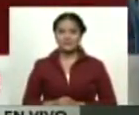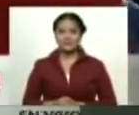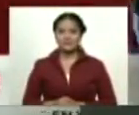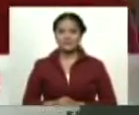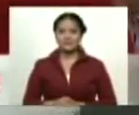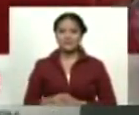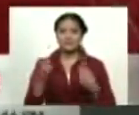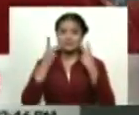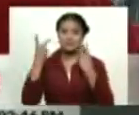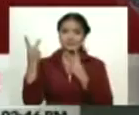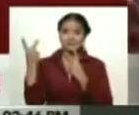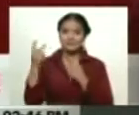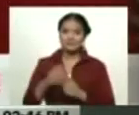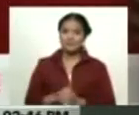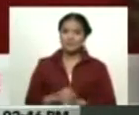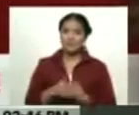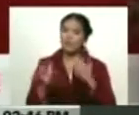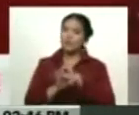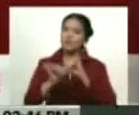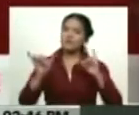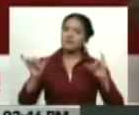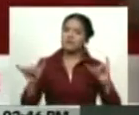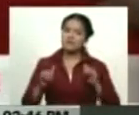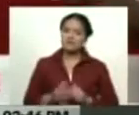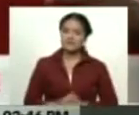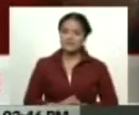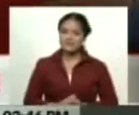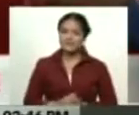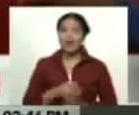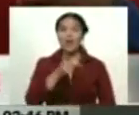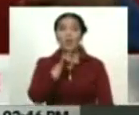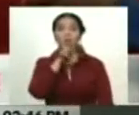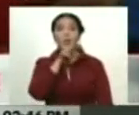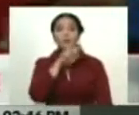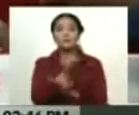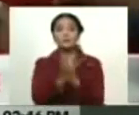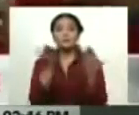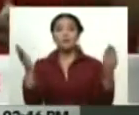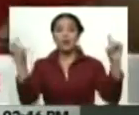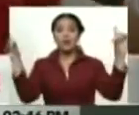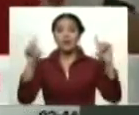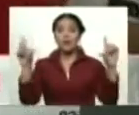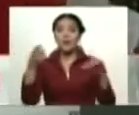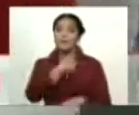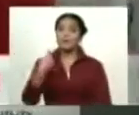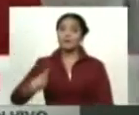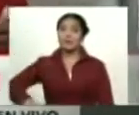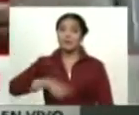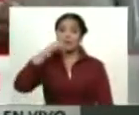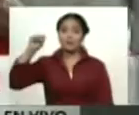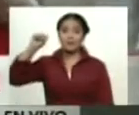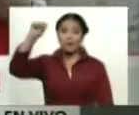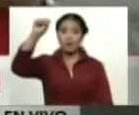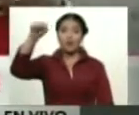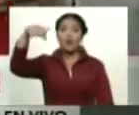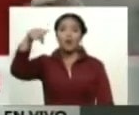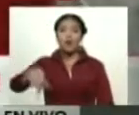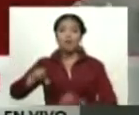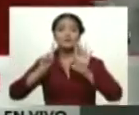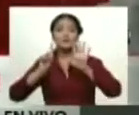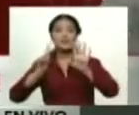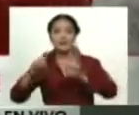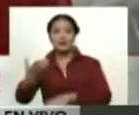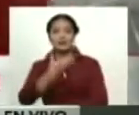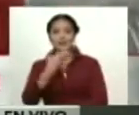Y bien, de esta forma entonces concluye esta declaración a los medios que ha ofrecido el presidente Nicolás Maduro este 6